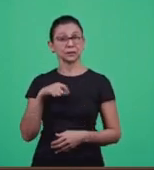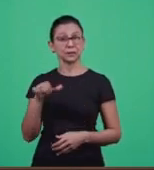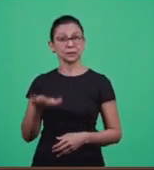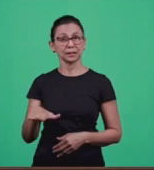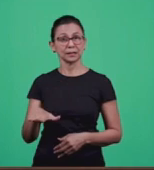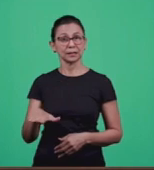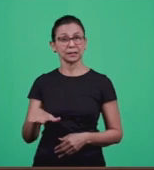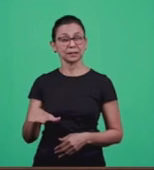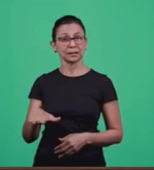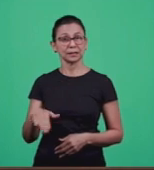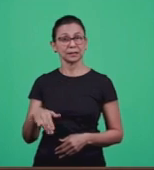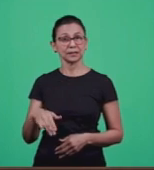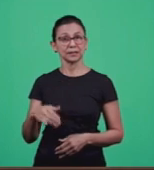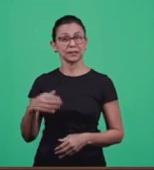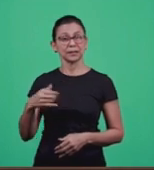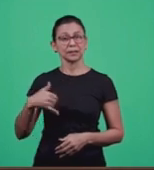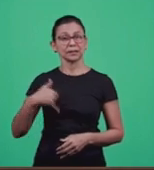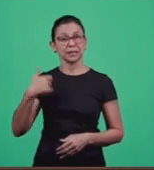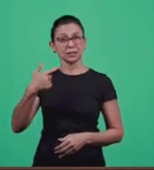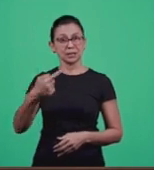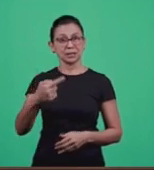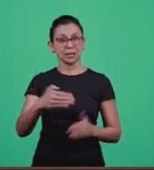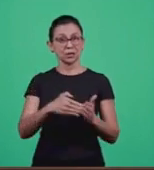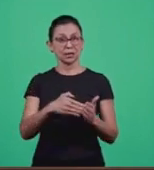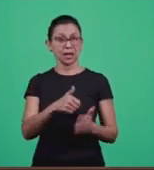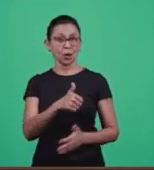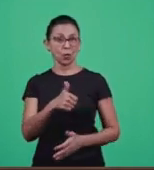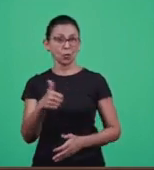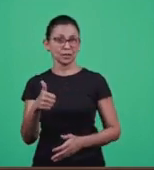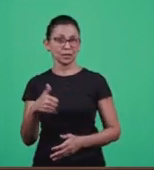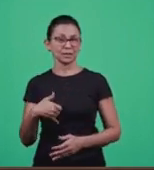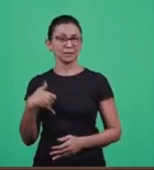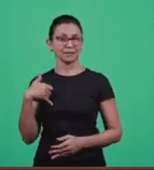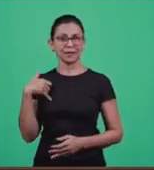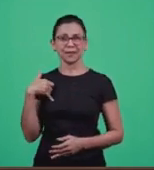clase está compuesta por niños de